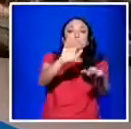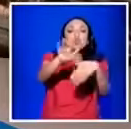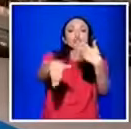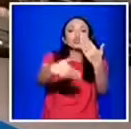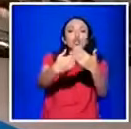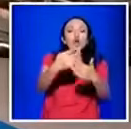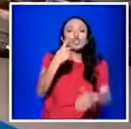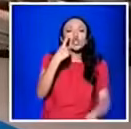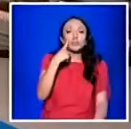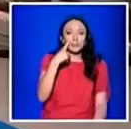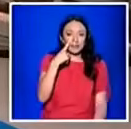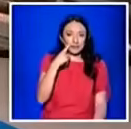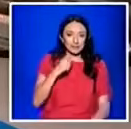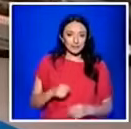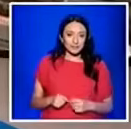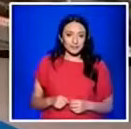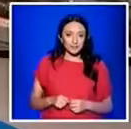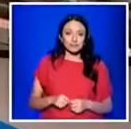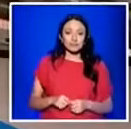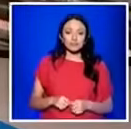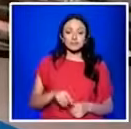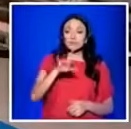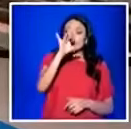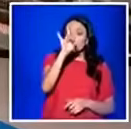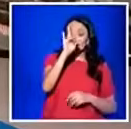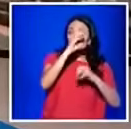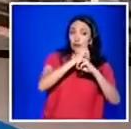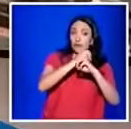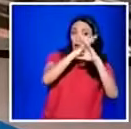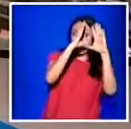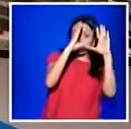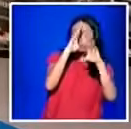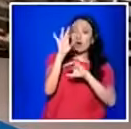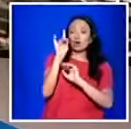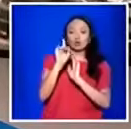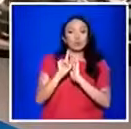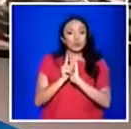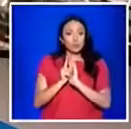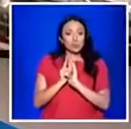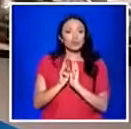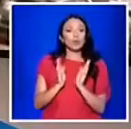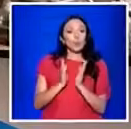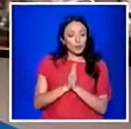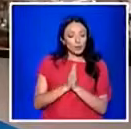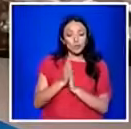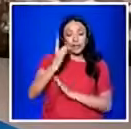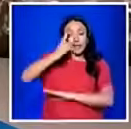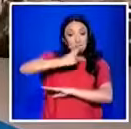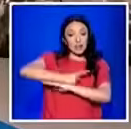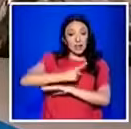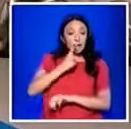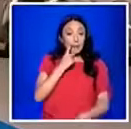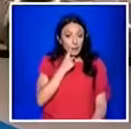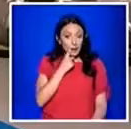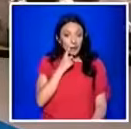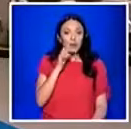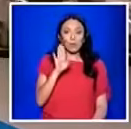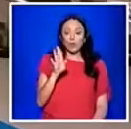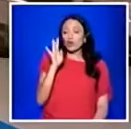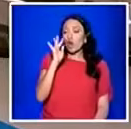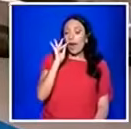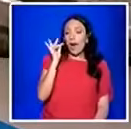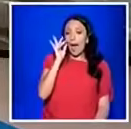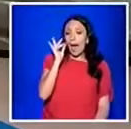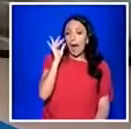viendo en este momento. Son las 8 de la mañana con 8 minutos. Y por esta celebración del Día del Padre, este domingo, Alex Ceballos está con uno